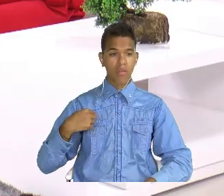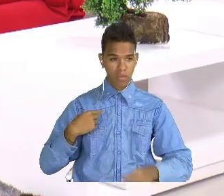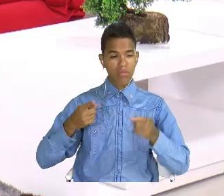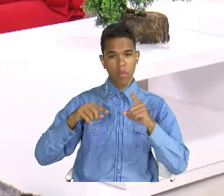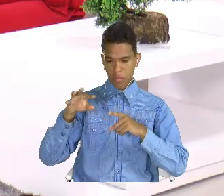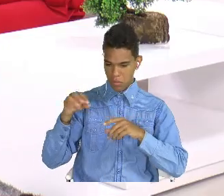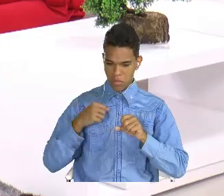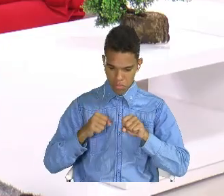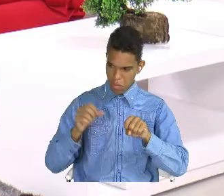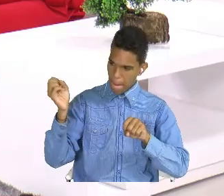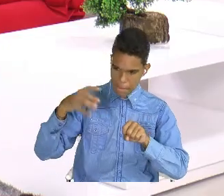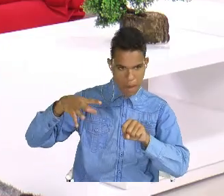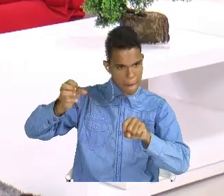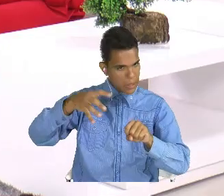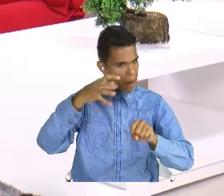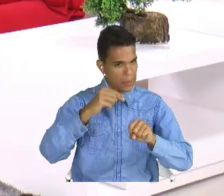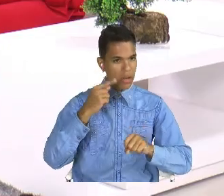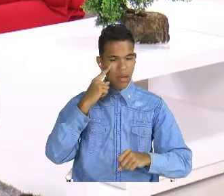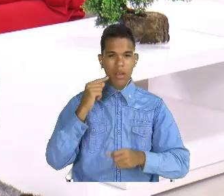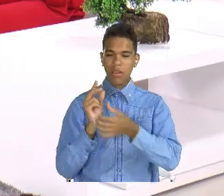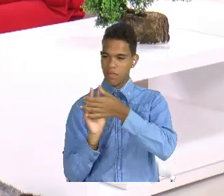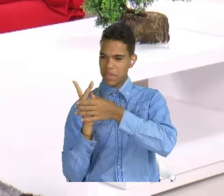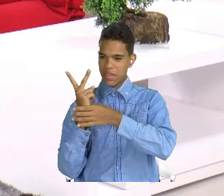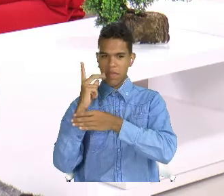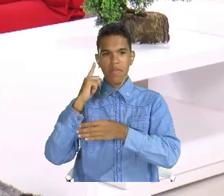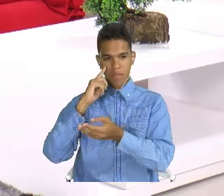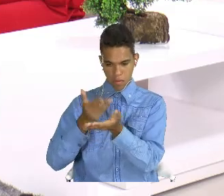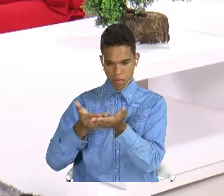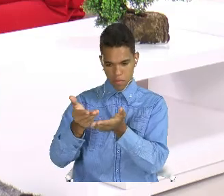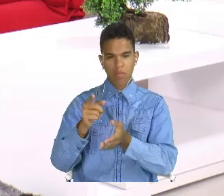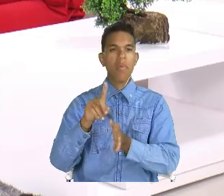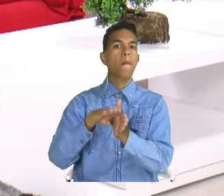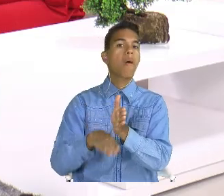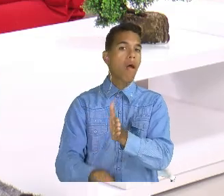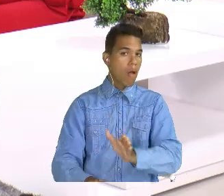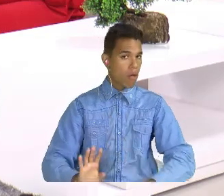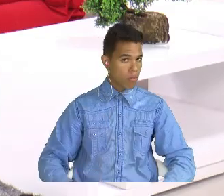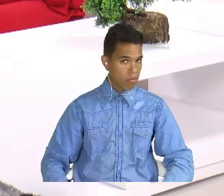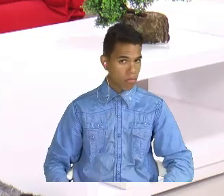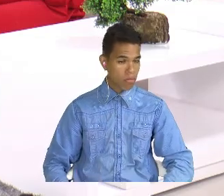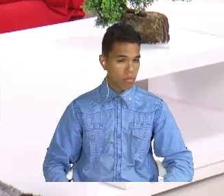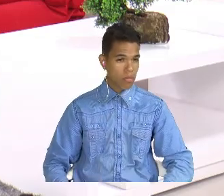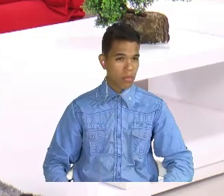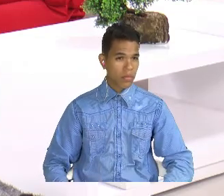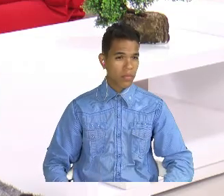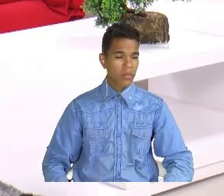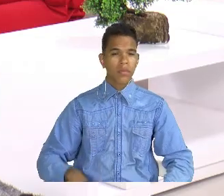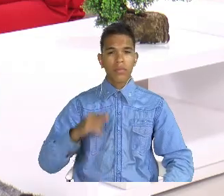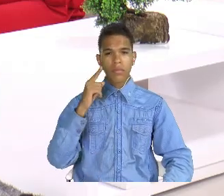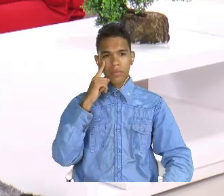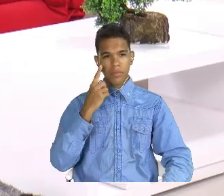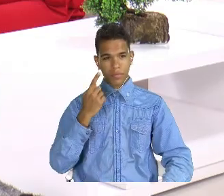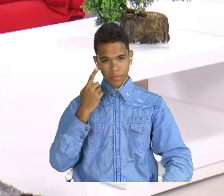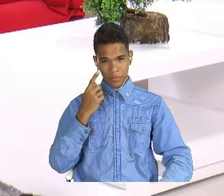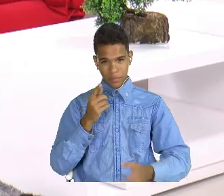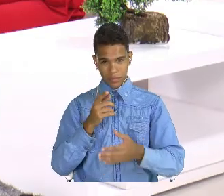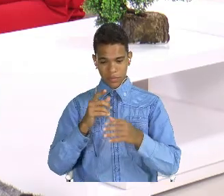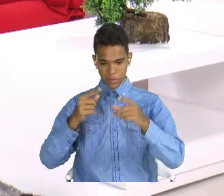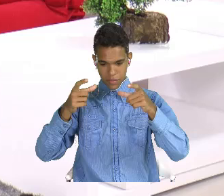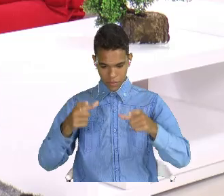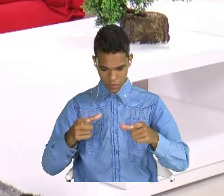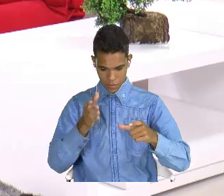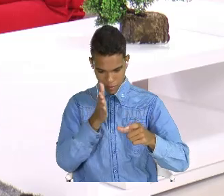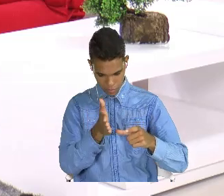verdurita salteada. La verdura uno va y la compra y sale barata. Sí. Entonces un buen plato consiste en la mitad del plato con